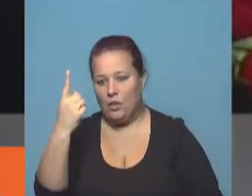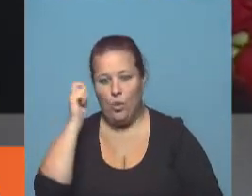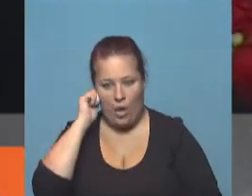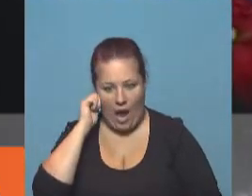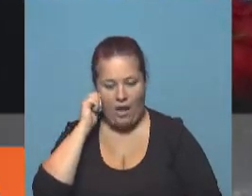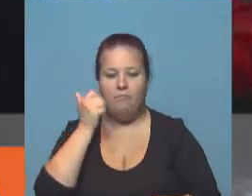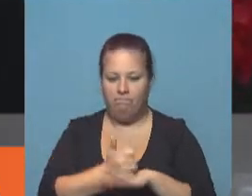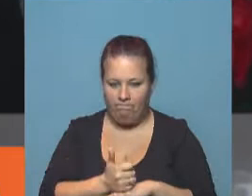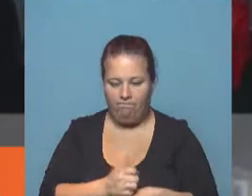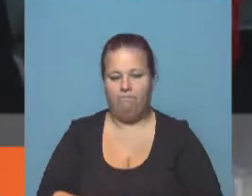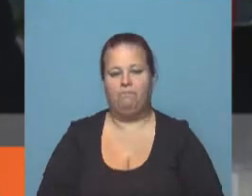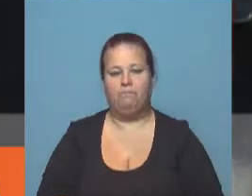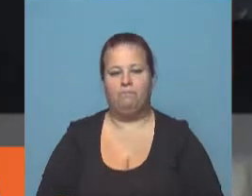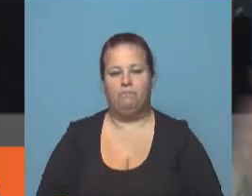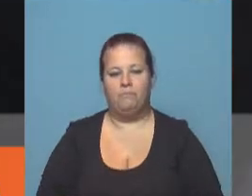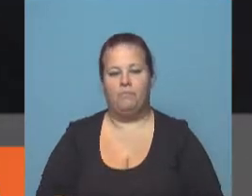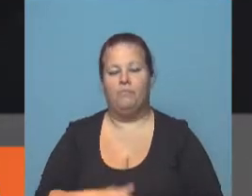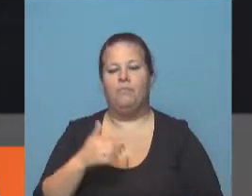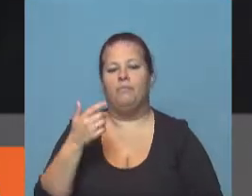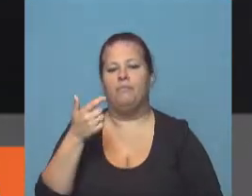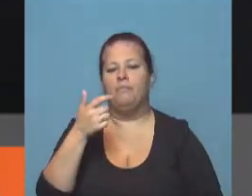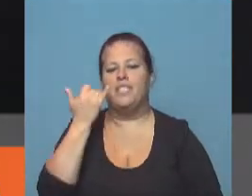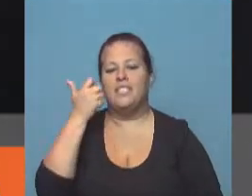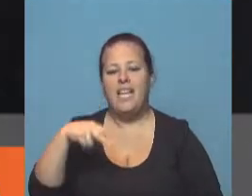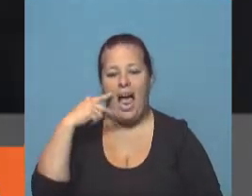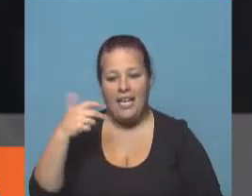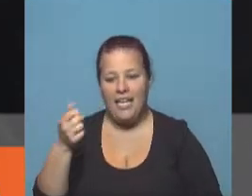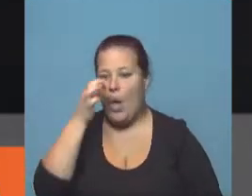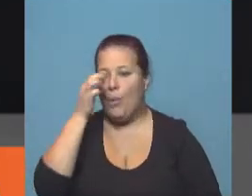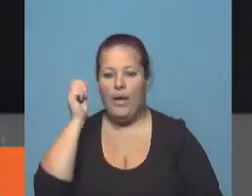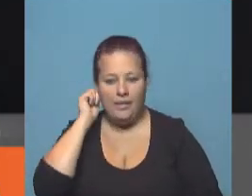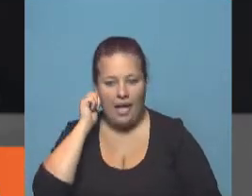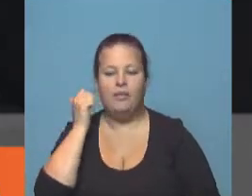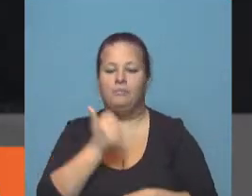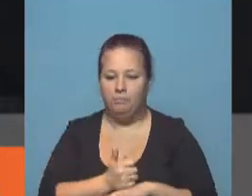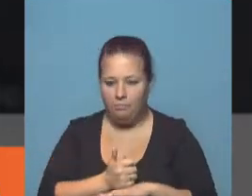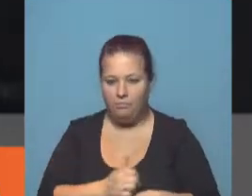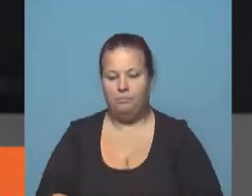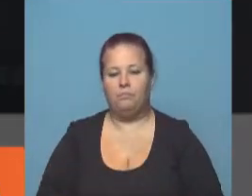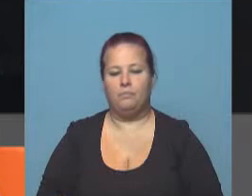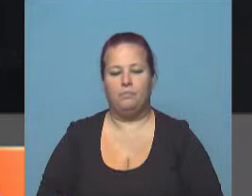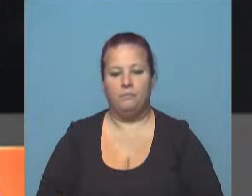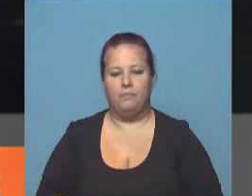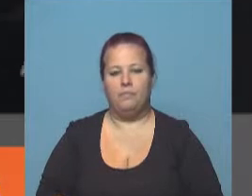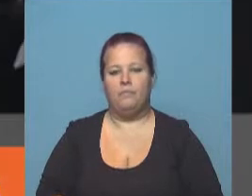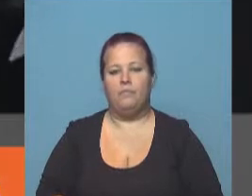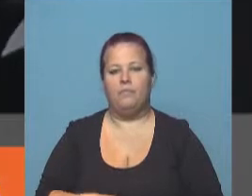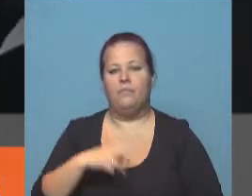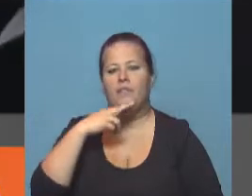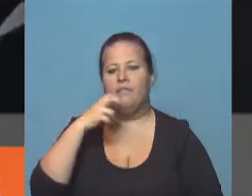años, presente. Averbut Yanina, 20 años, presente. Van